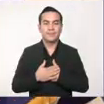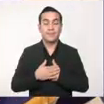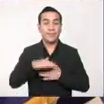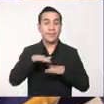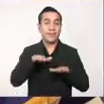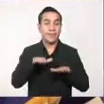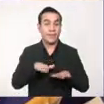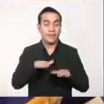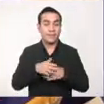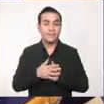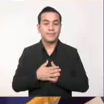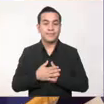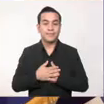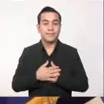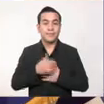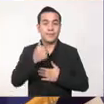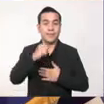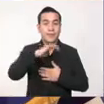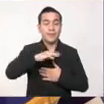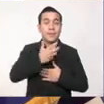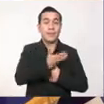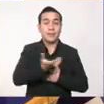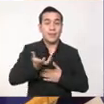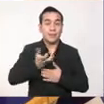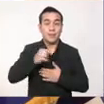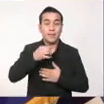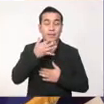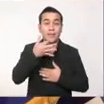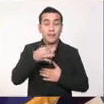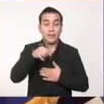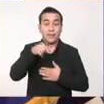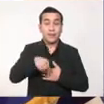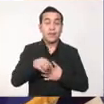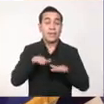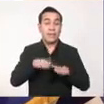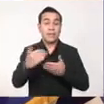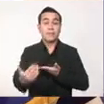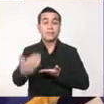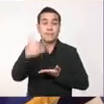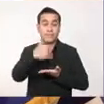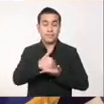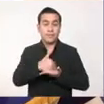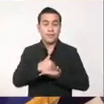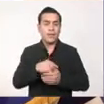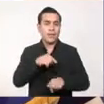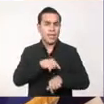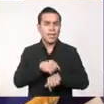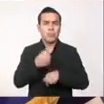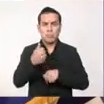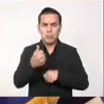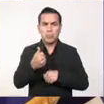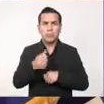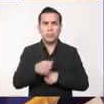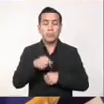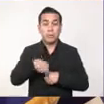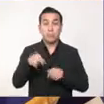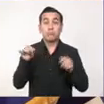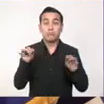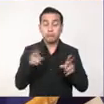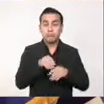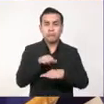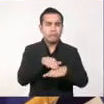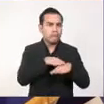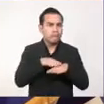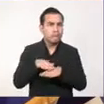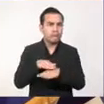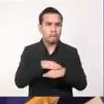Muchísimas gracias. Buenas tardes a todos. En primer lugar, muchas gracias por asistir en tan corto tiempo a esta